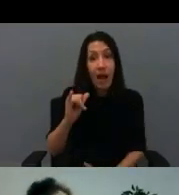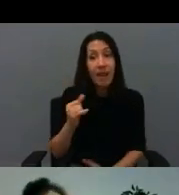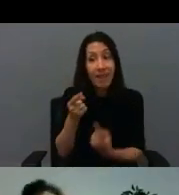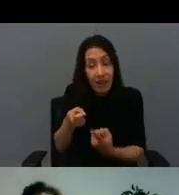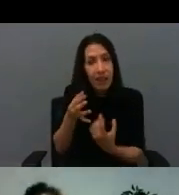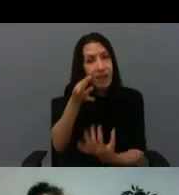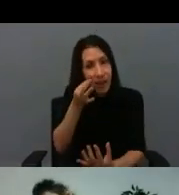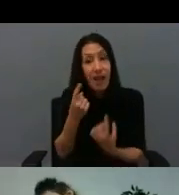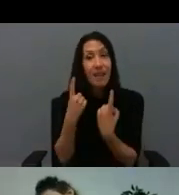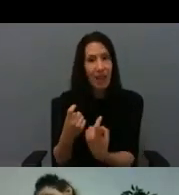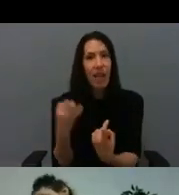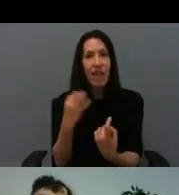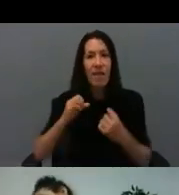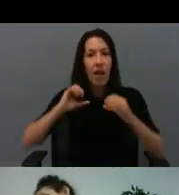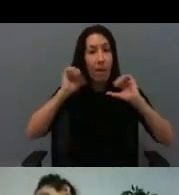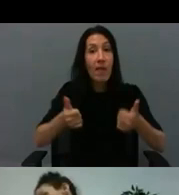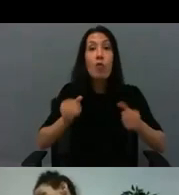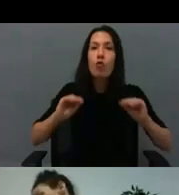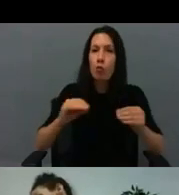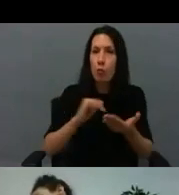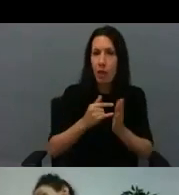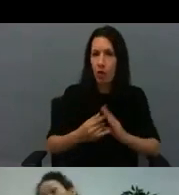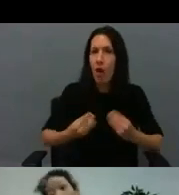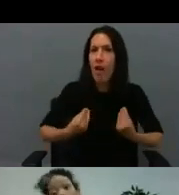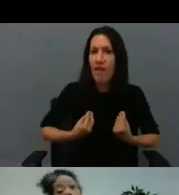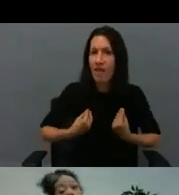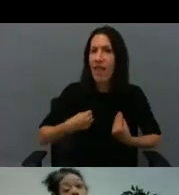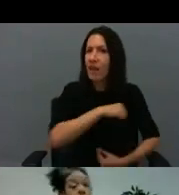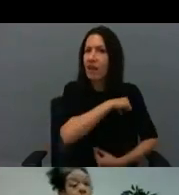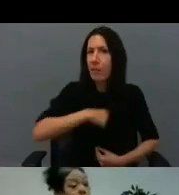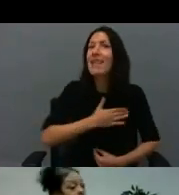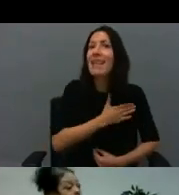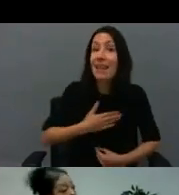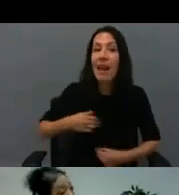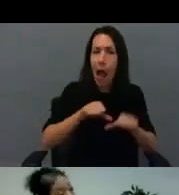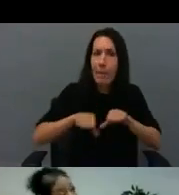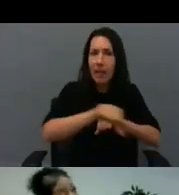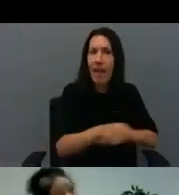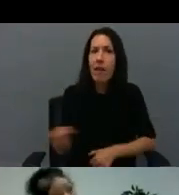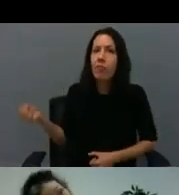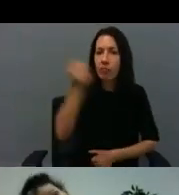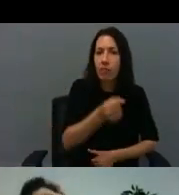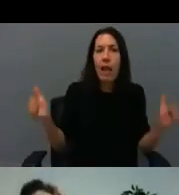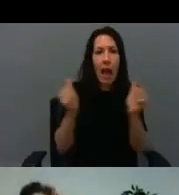decida iniciar su proyecto de vida independiente. por supuesto